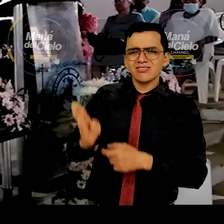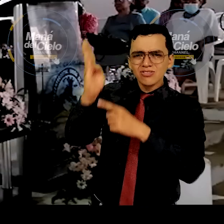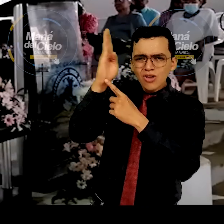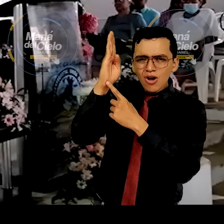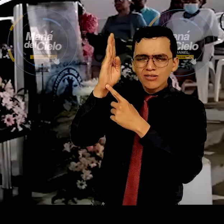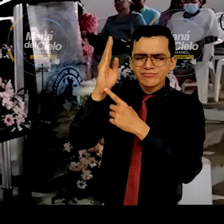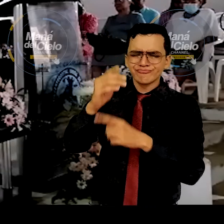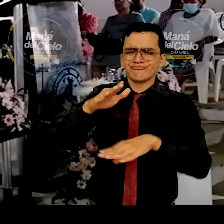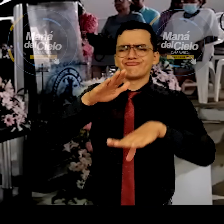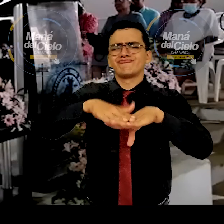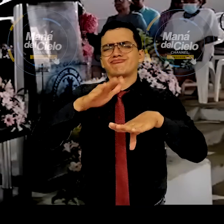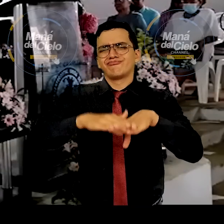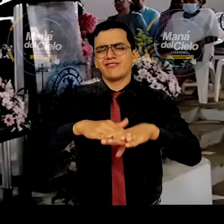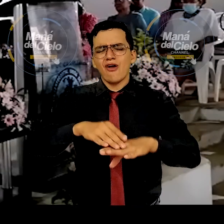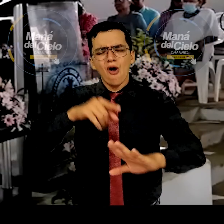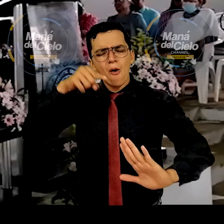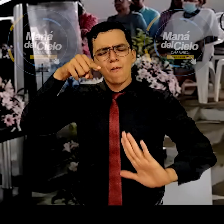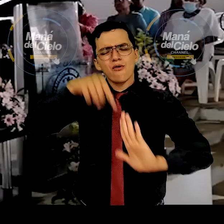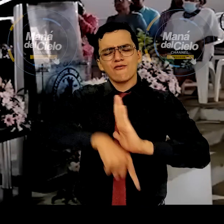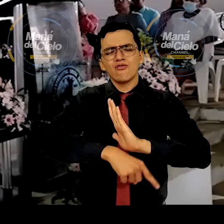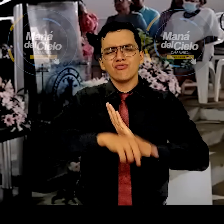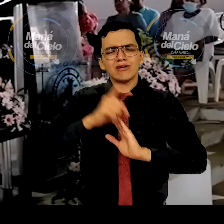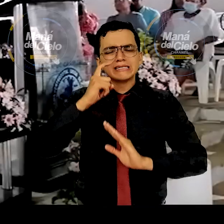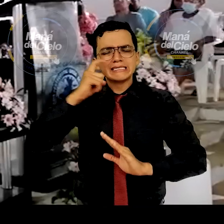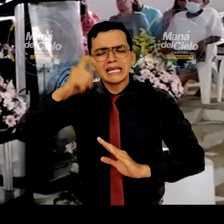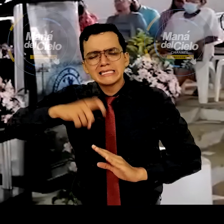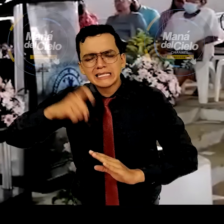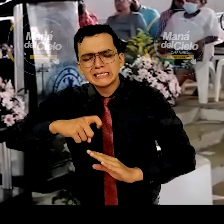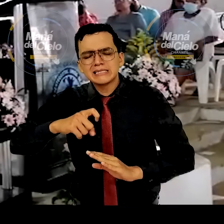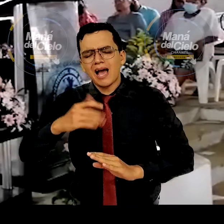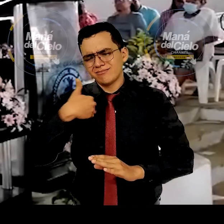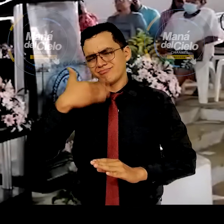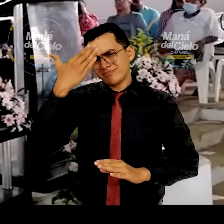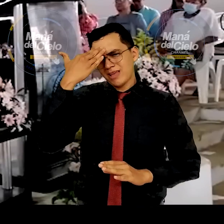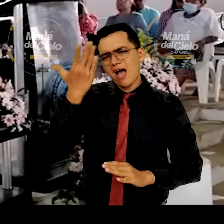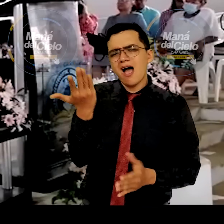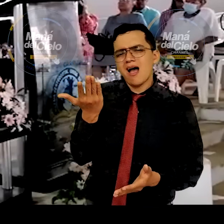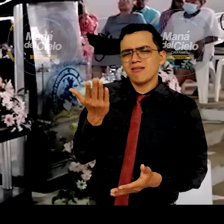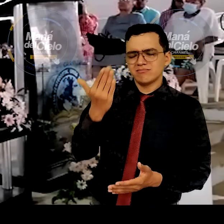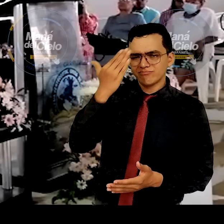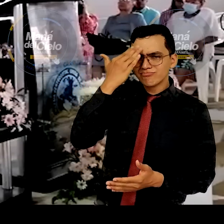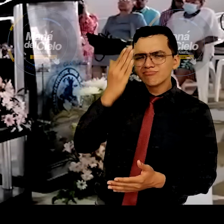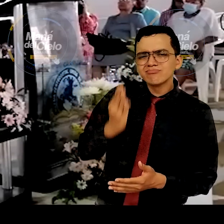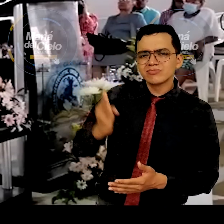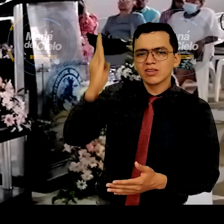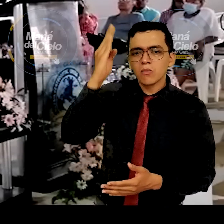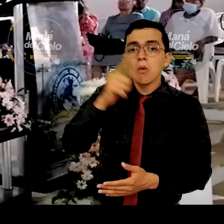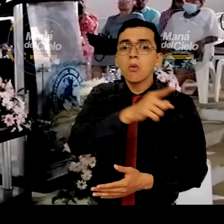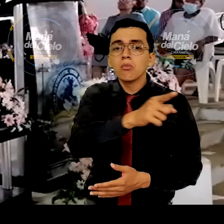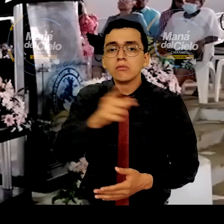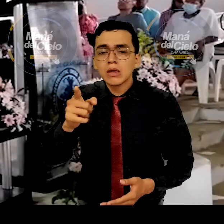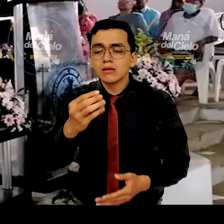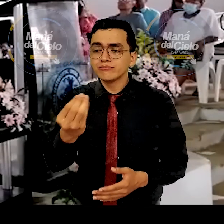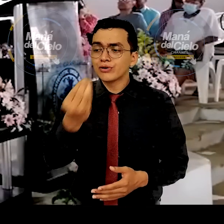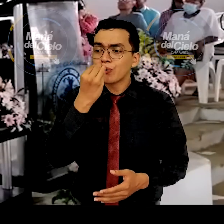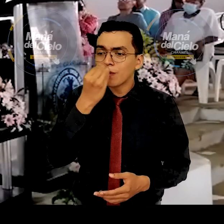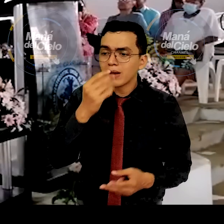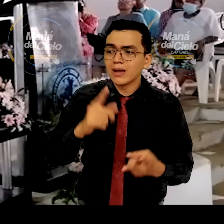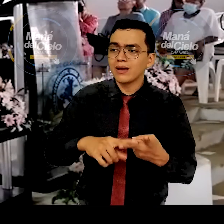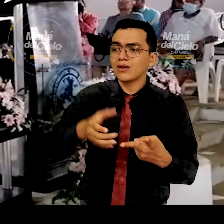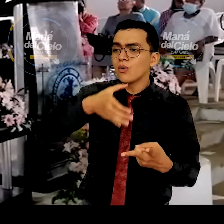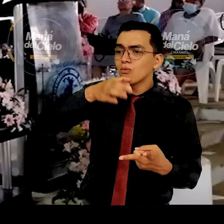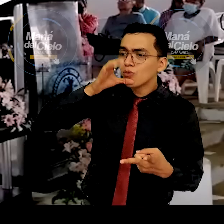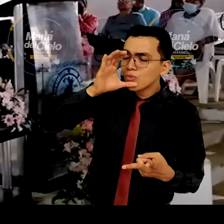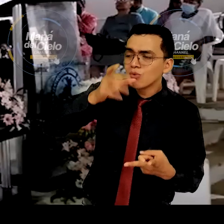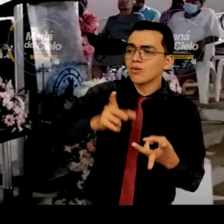No os afanéis por el día de mañana, ¿qué habéis de comer? ¿Qué habéis de beber? ¿Qué habéis de vestir? Eso es lo